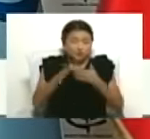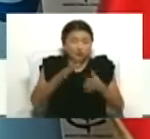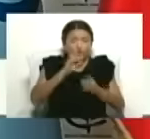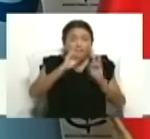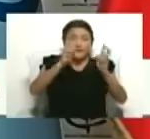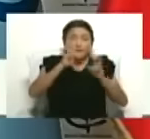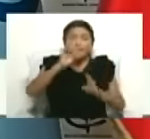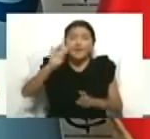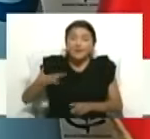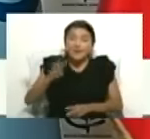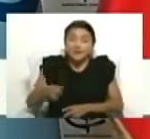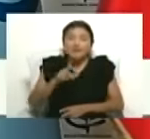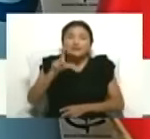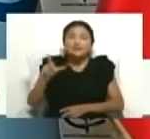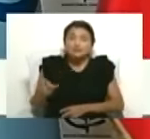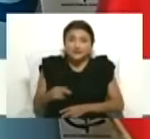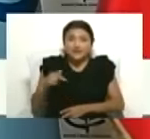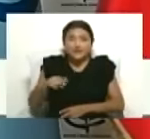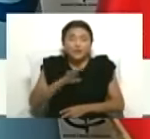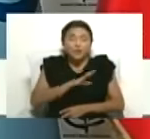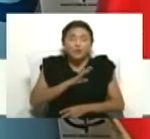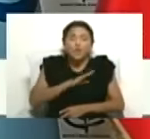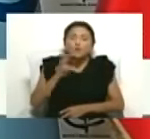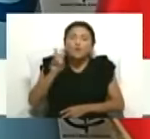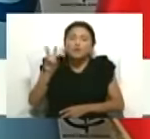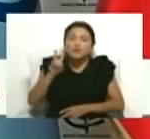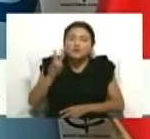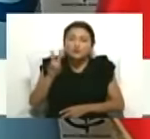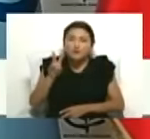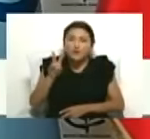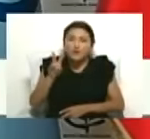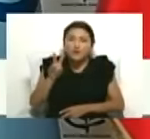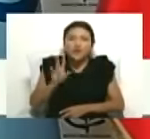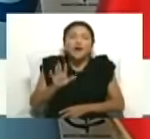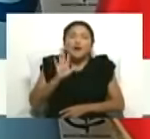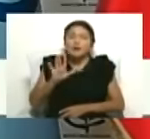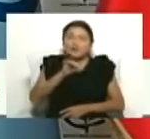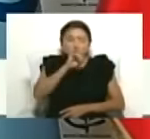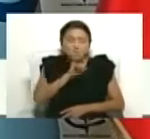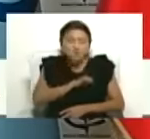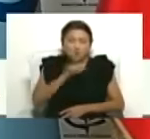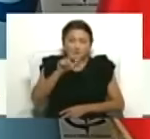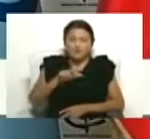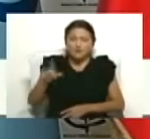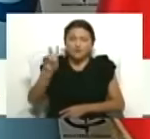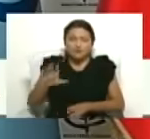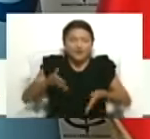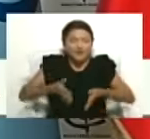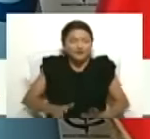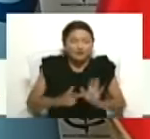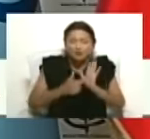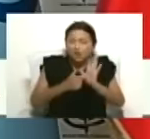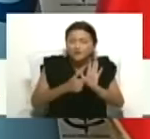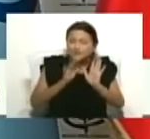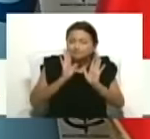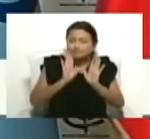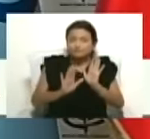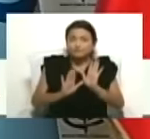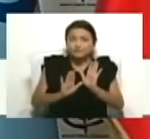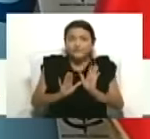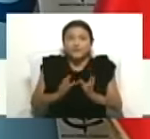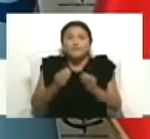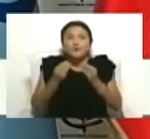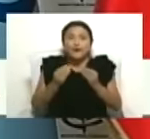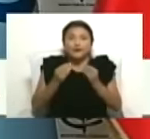Esequibo. El Esequibo es nuestro, es algo que nace en las entrañas del venezolano común, para darle más